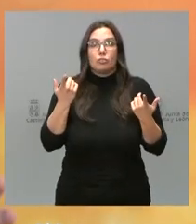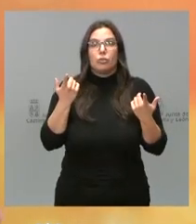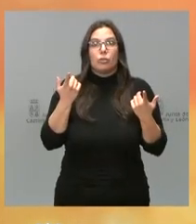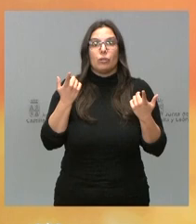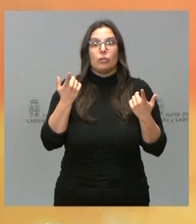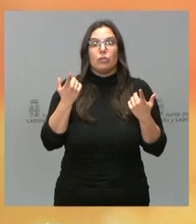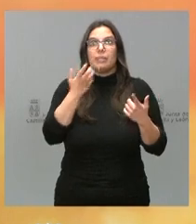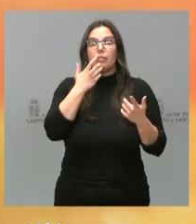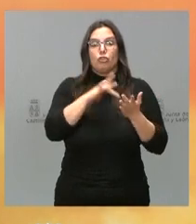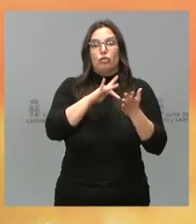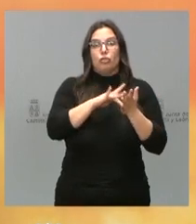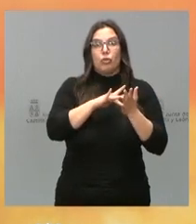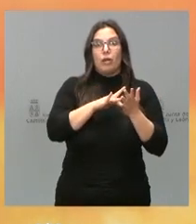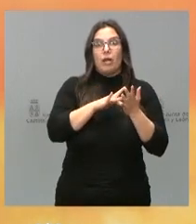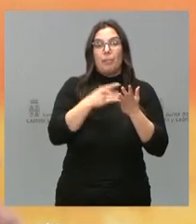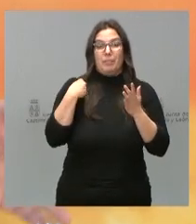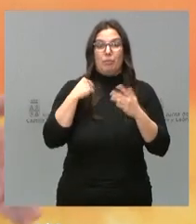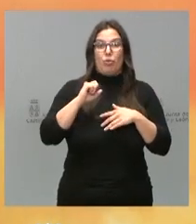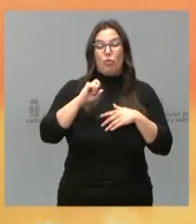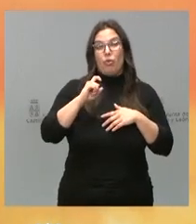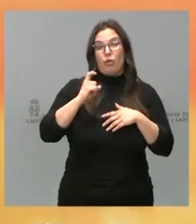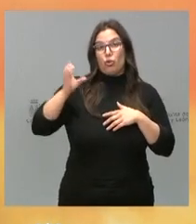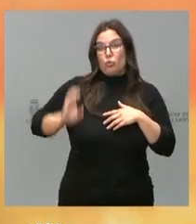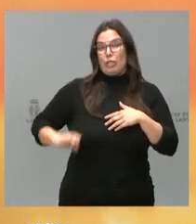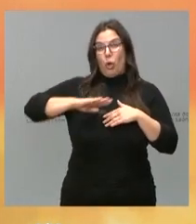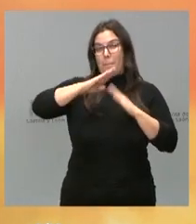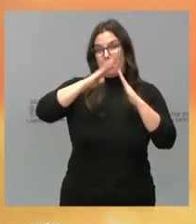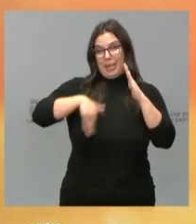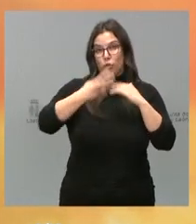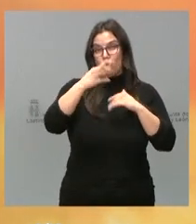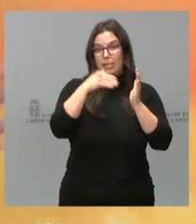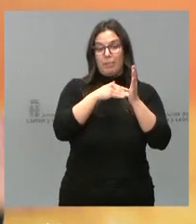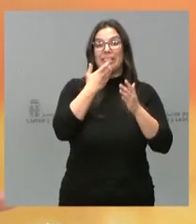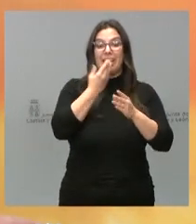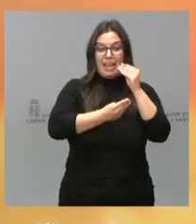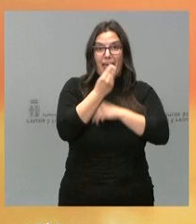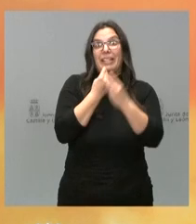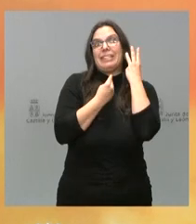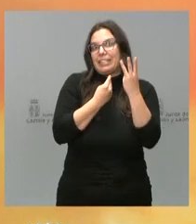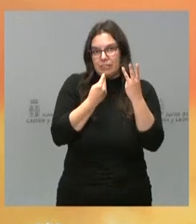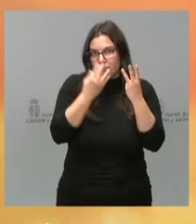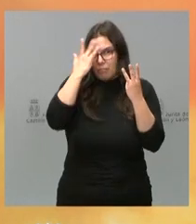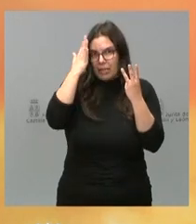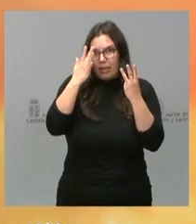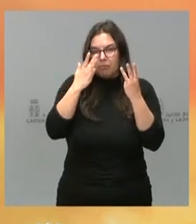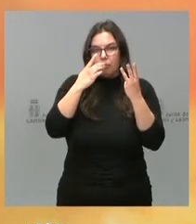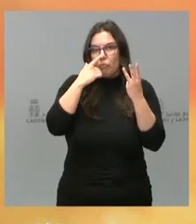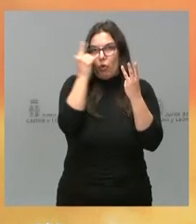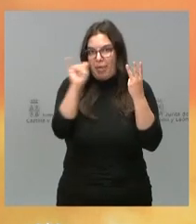tramo inferior de renta menos de 40.000 euros si hubiera trillizos vamos a poner el